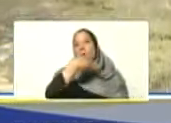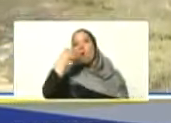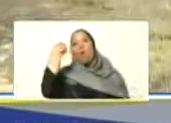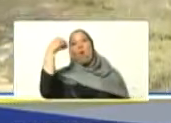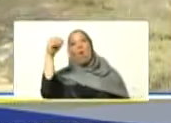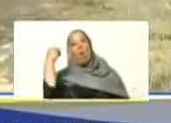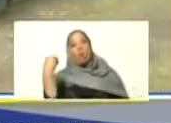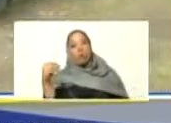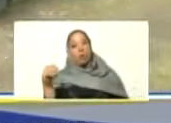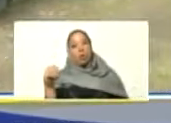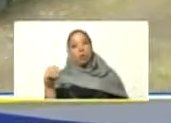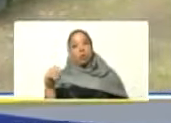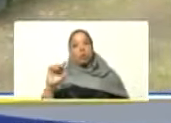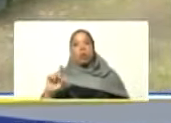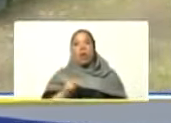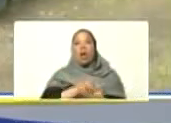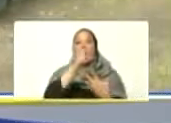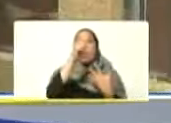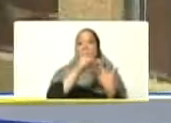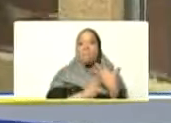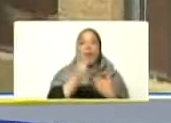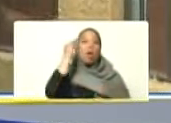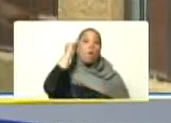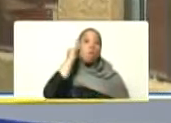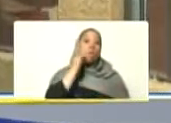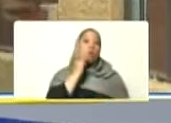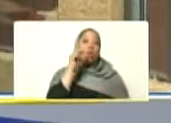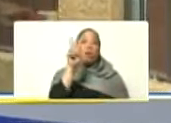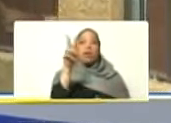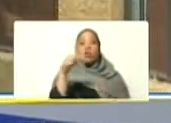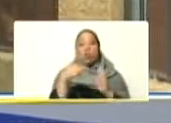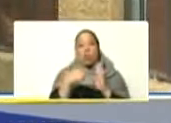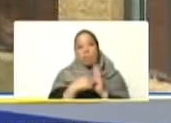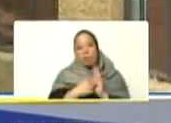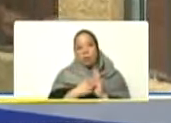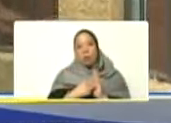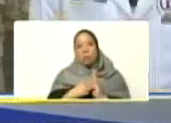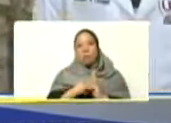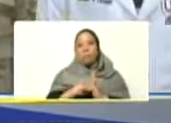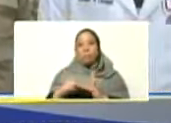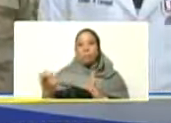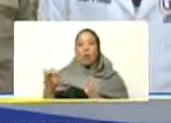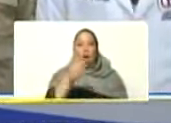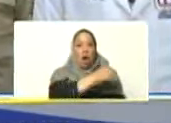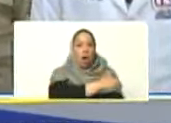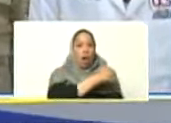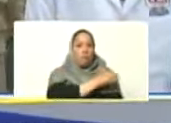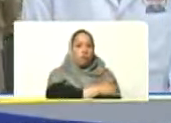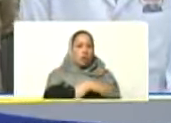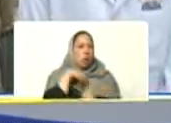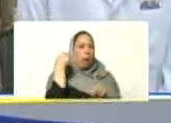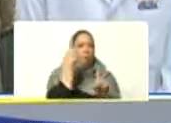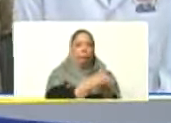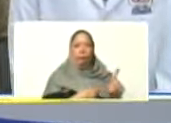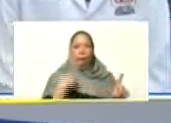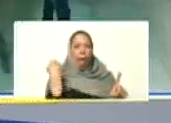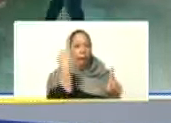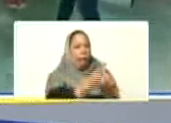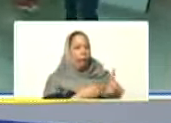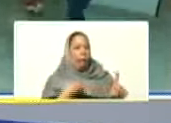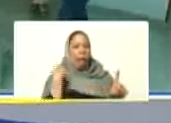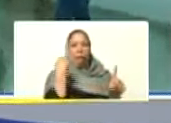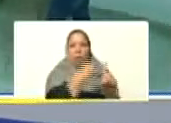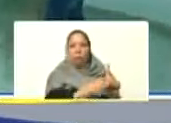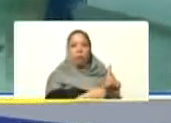la Fuerza Armada en el Plan Bolívar 2000, ¿recuerdan? Y la oligarquía le cayó encima al Plan Bolívar 2000, porque sabía